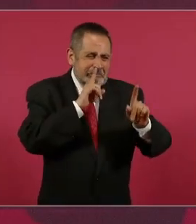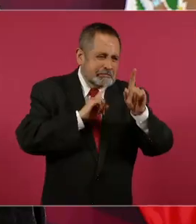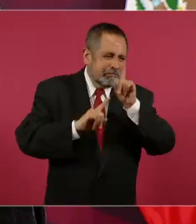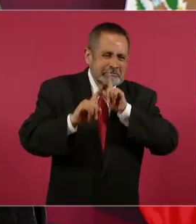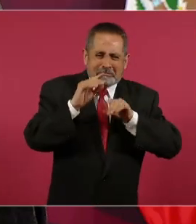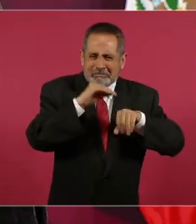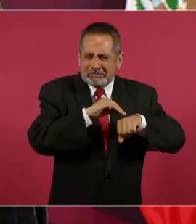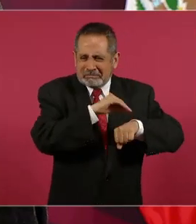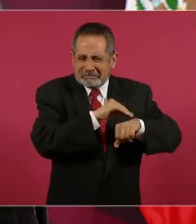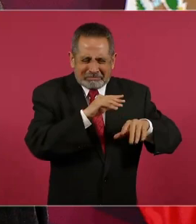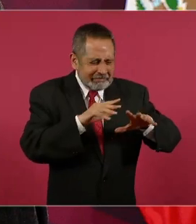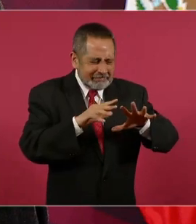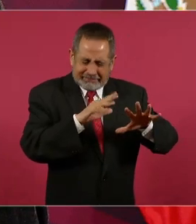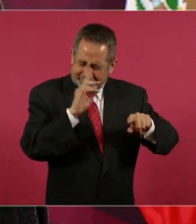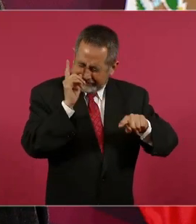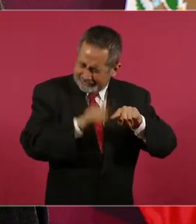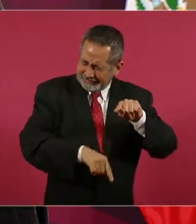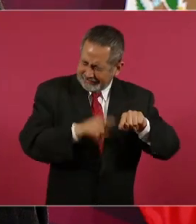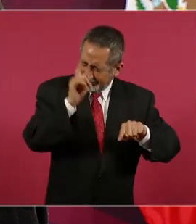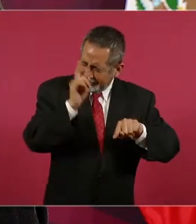mentiras